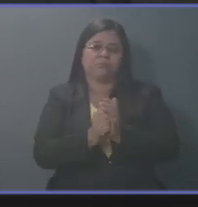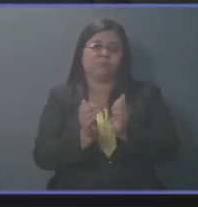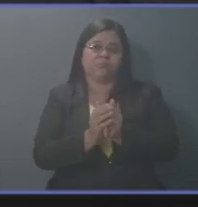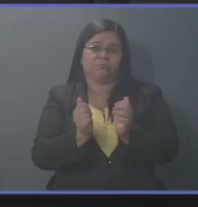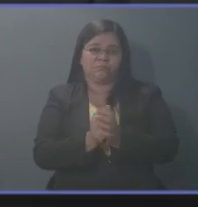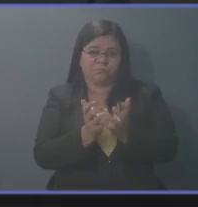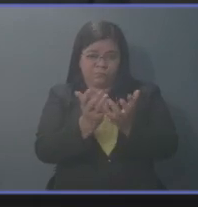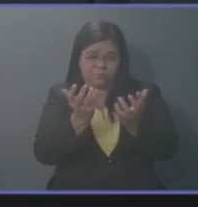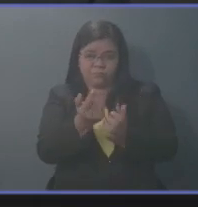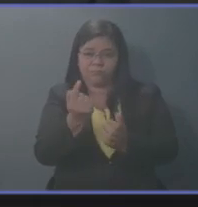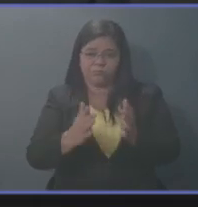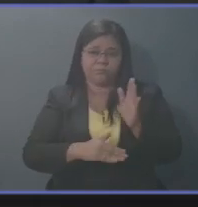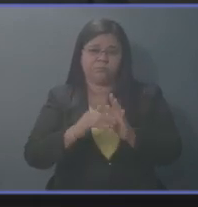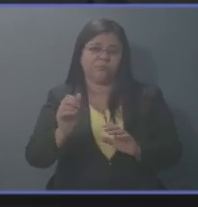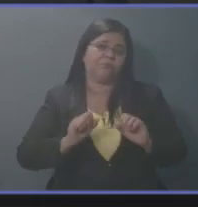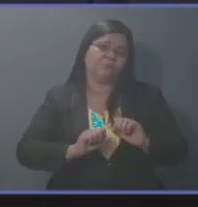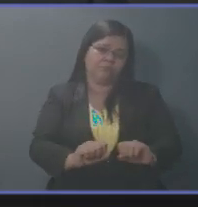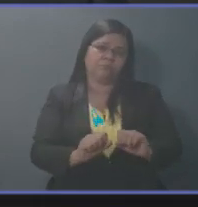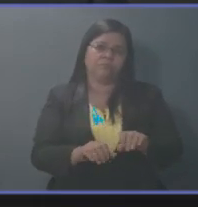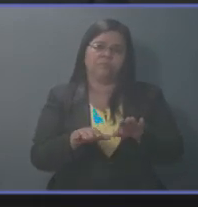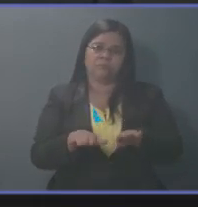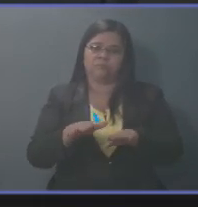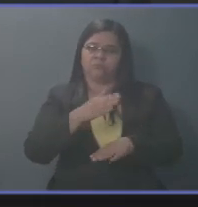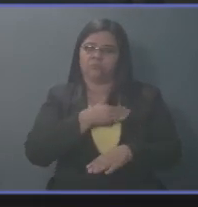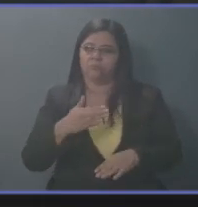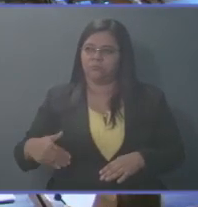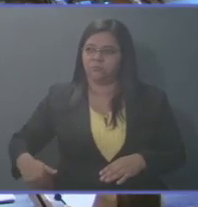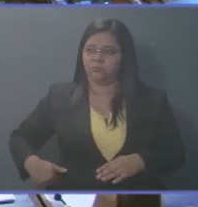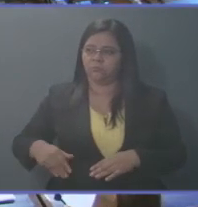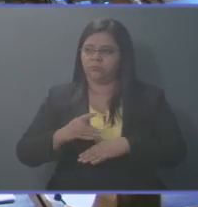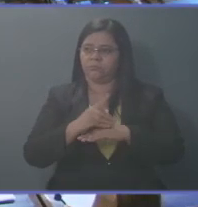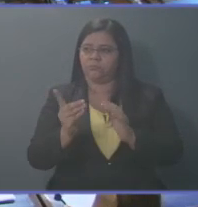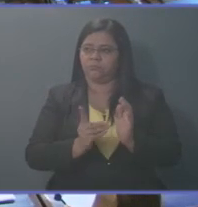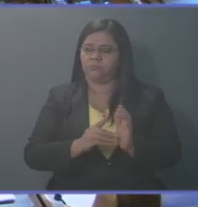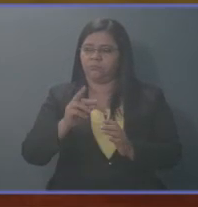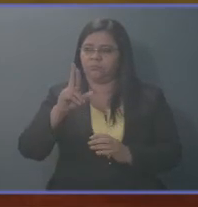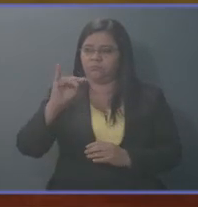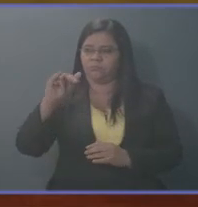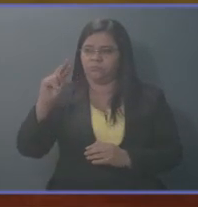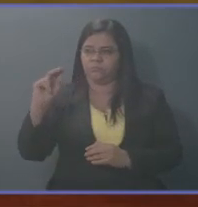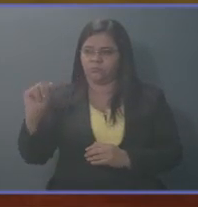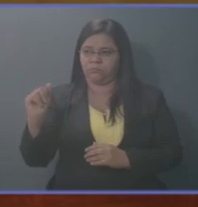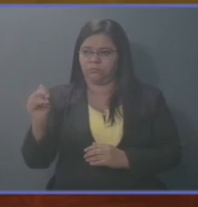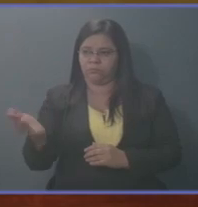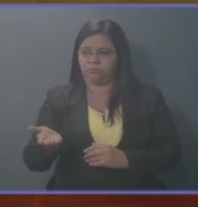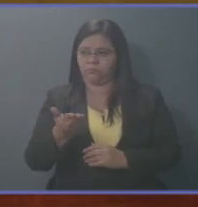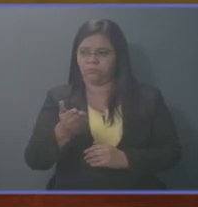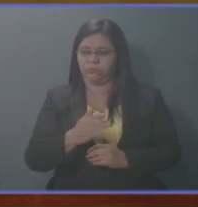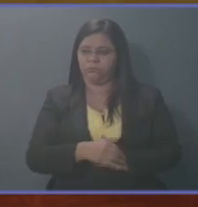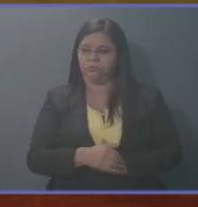la morbilidad. Gracias, presidente. Diputada Rina Araujo tiene la palabra. Y después la diputada